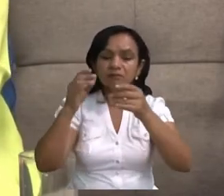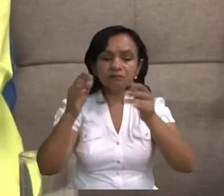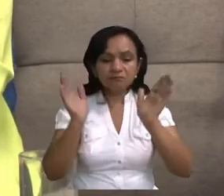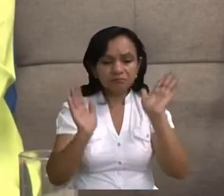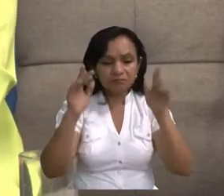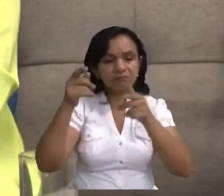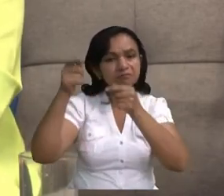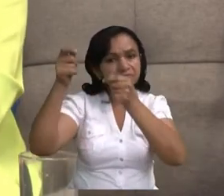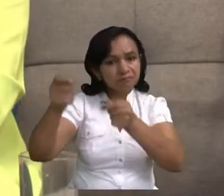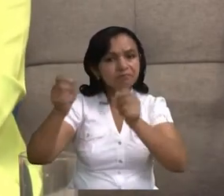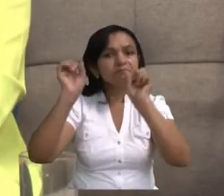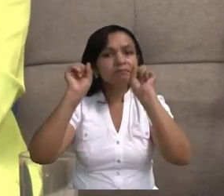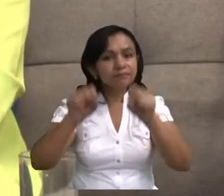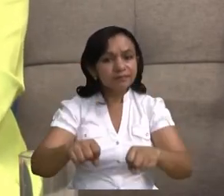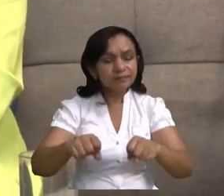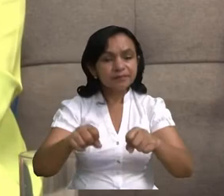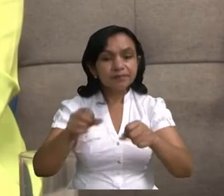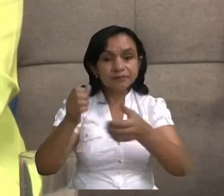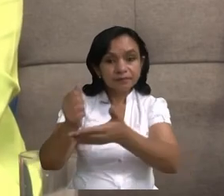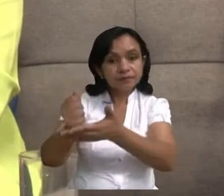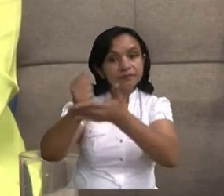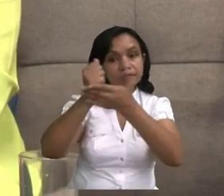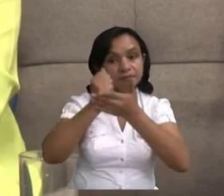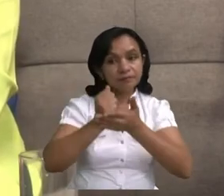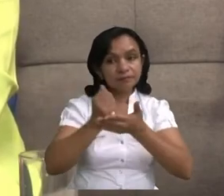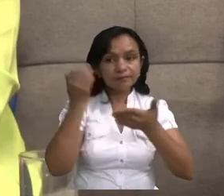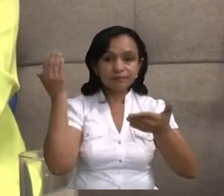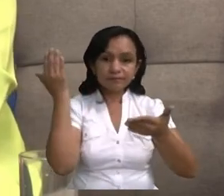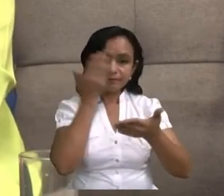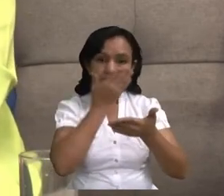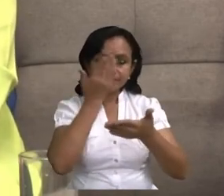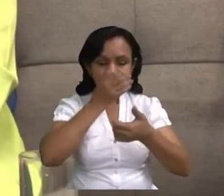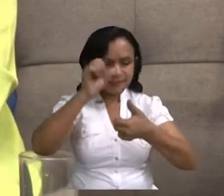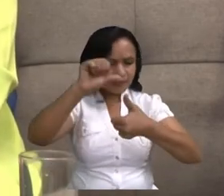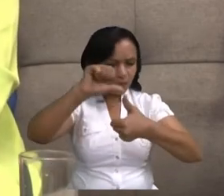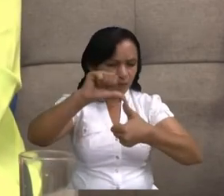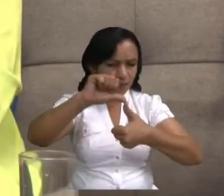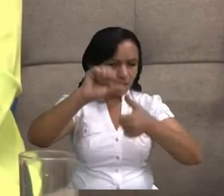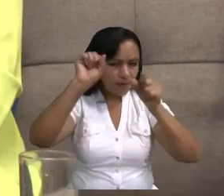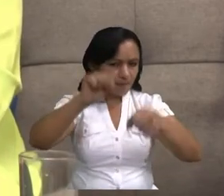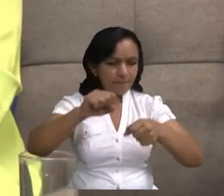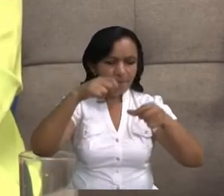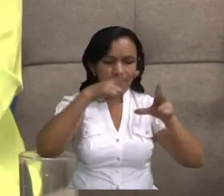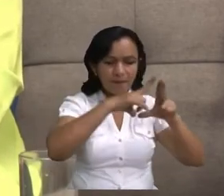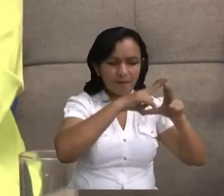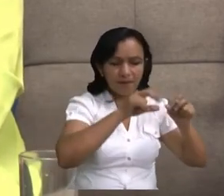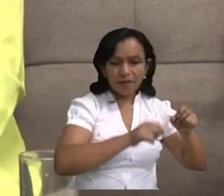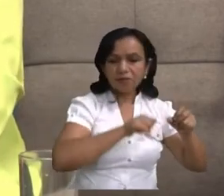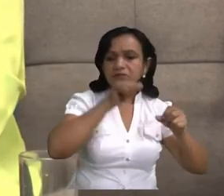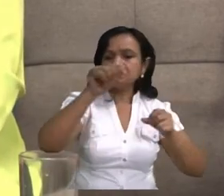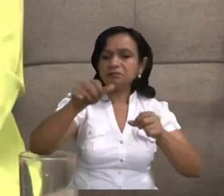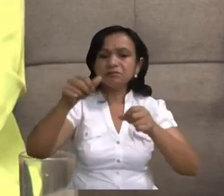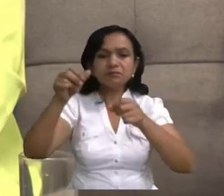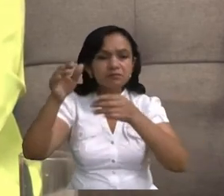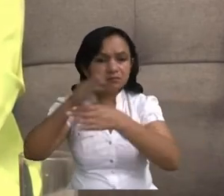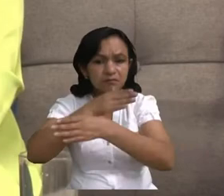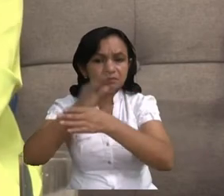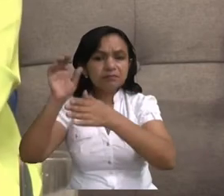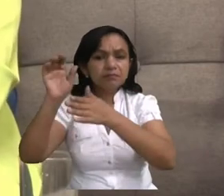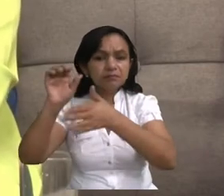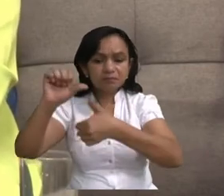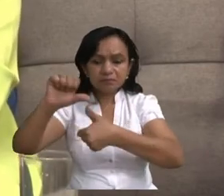a reacreditar. Porque eso permite también tener estudiantes de todo Centroamérica, porque esto de las